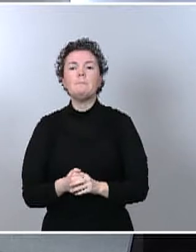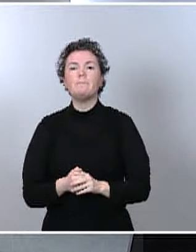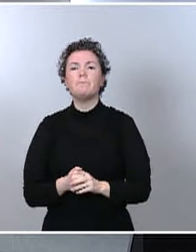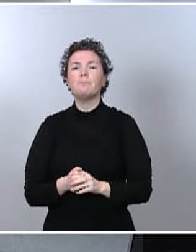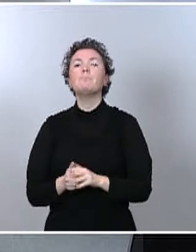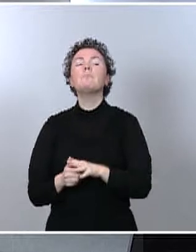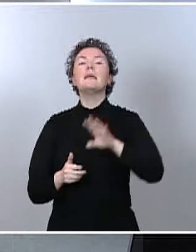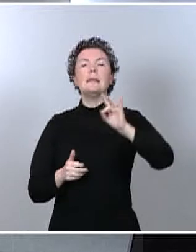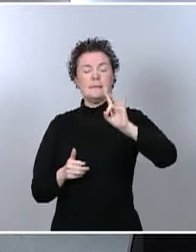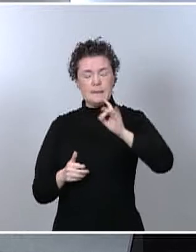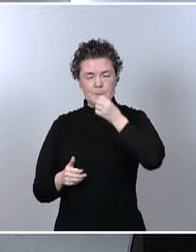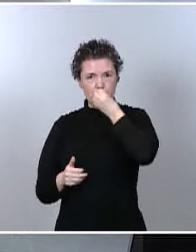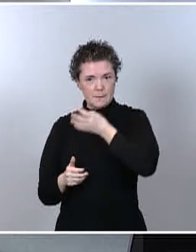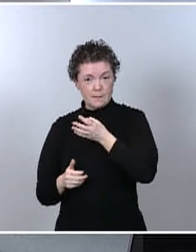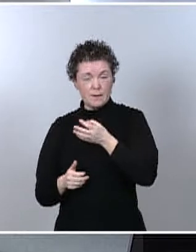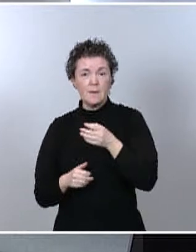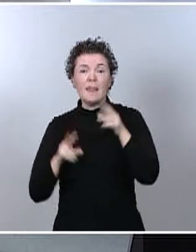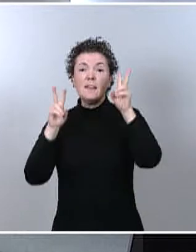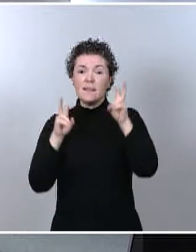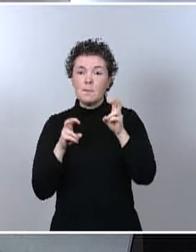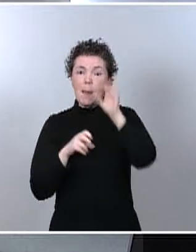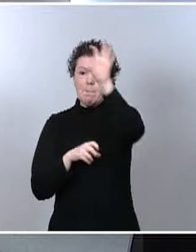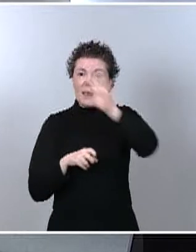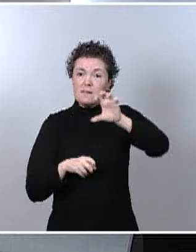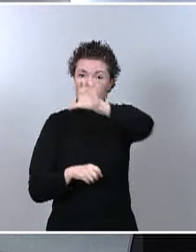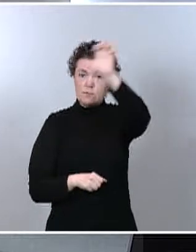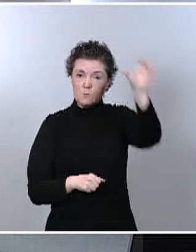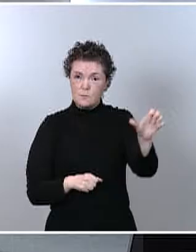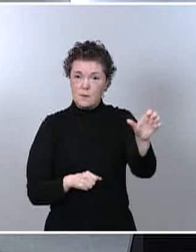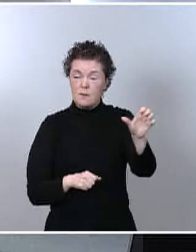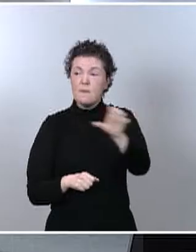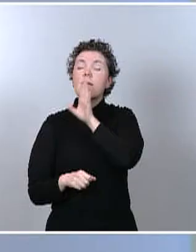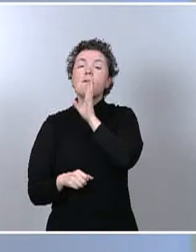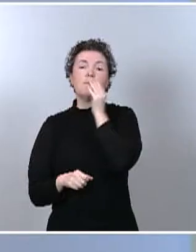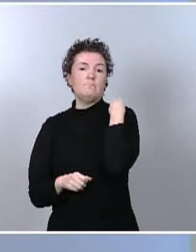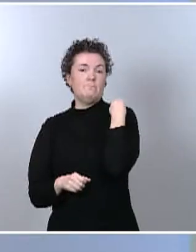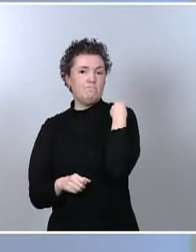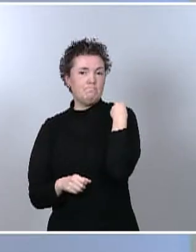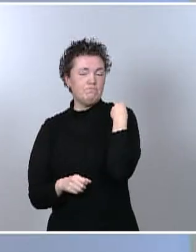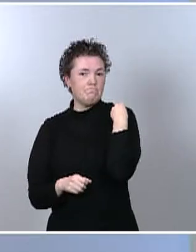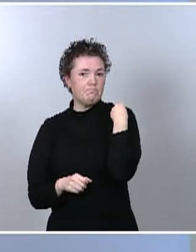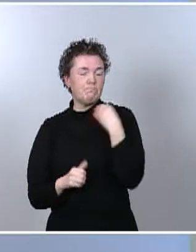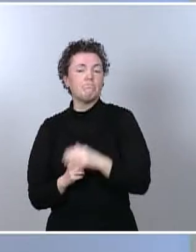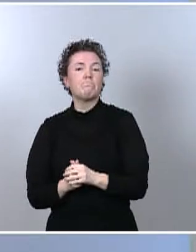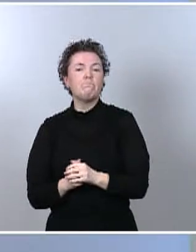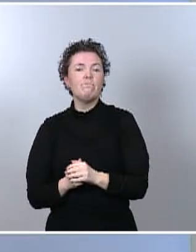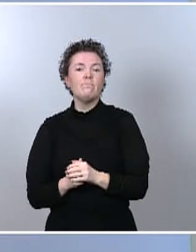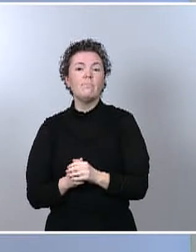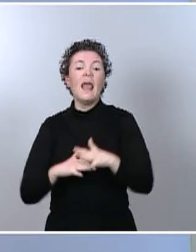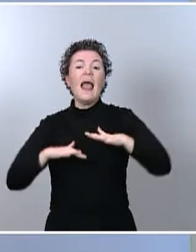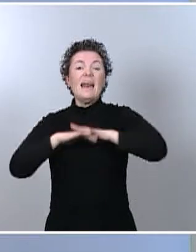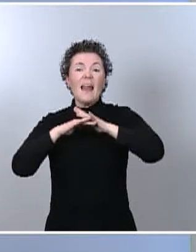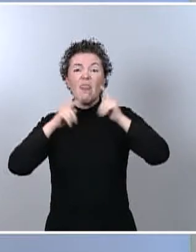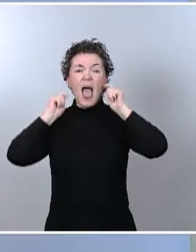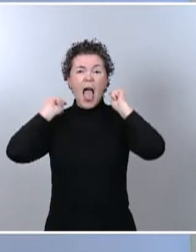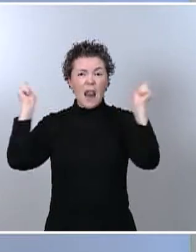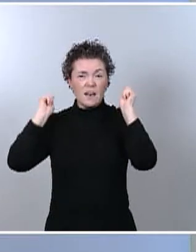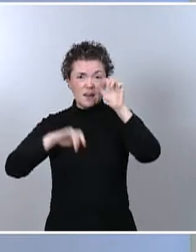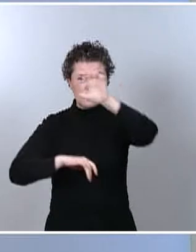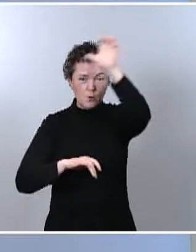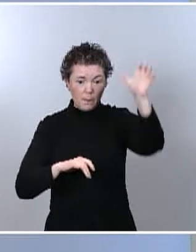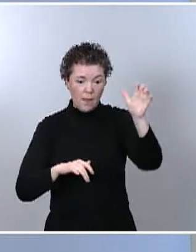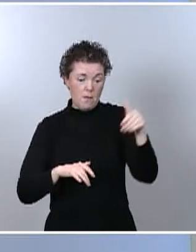bueno, sobre los países de la Unión Europea que preguntaban, en la red de alertas europea que tenemos durante estos días,